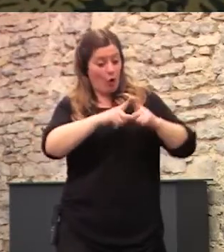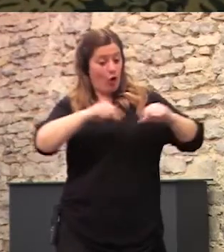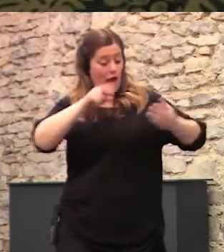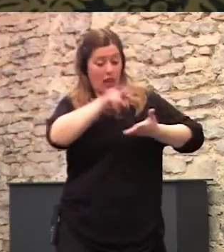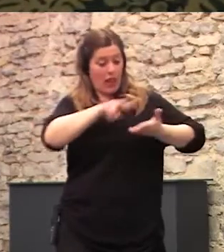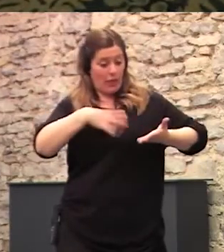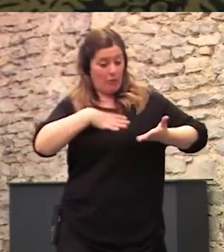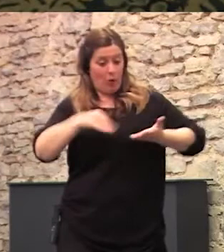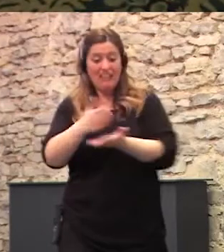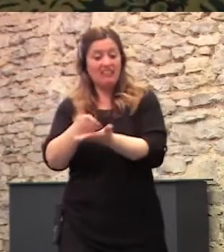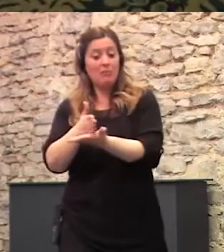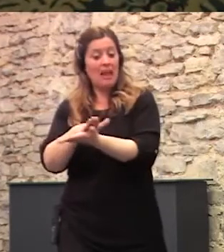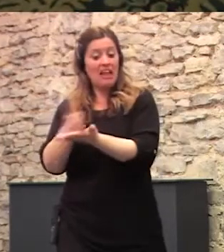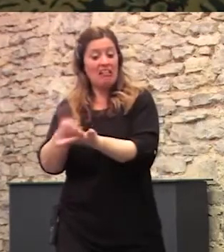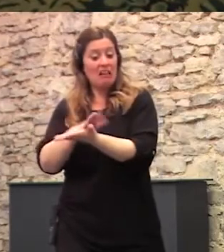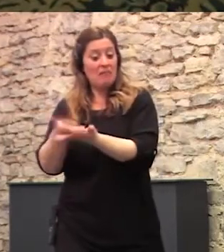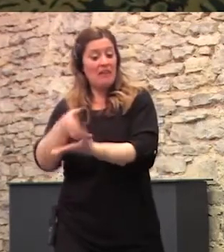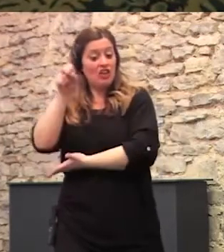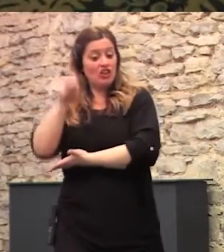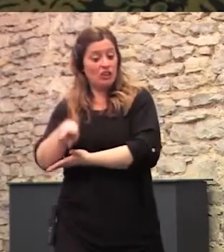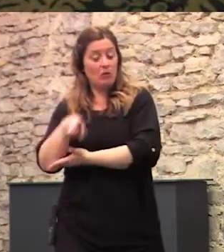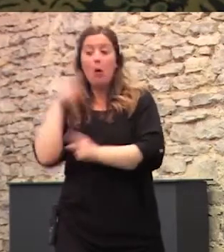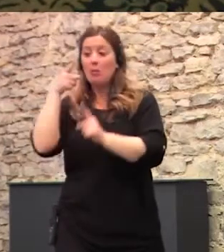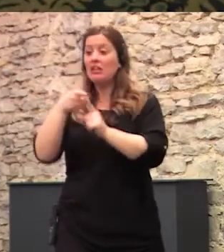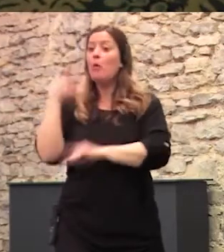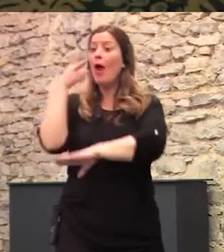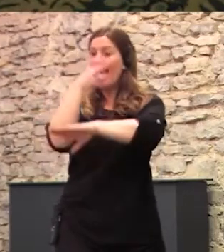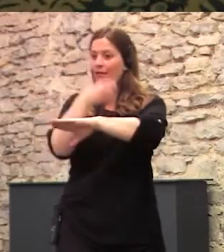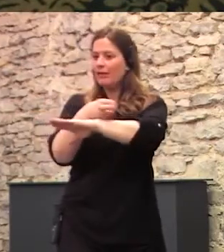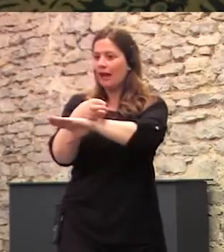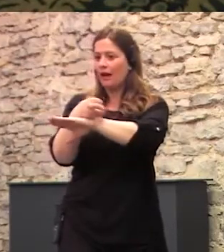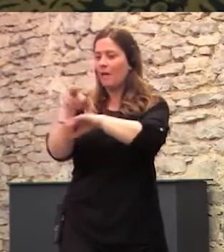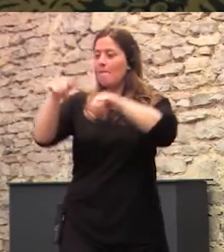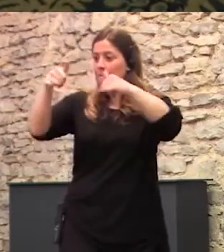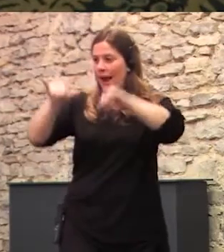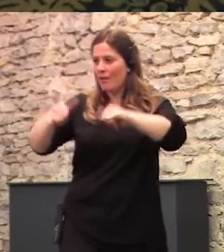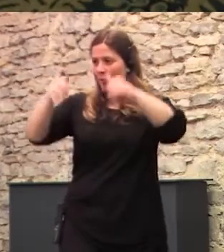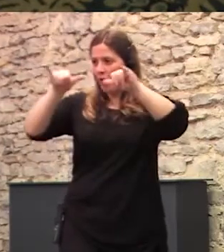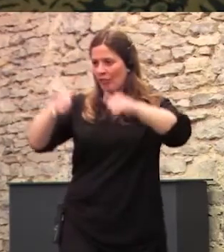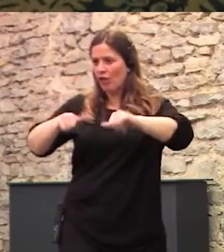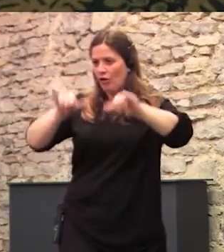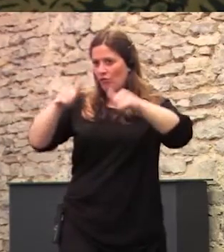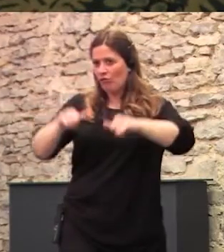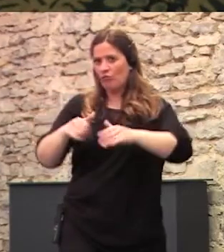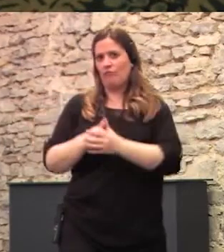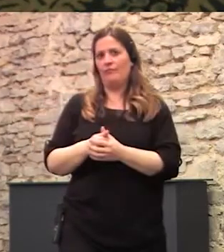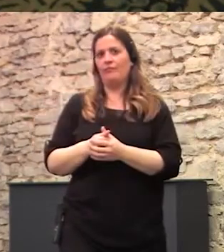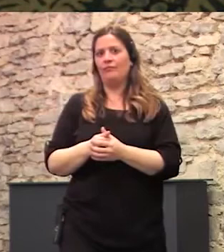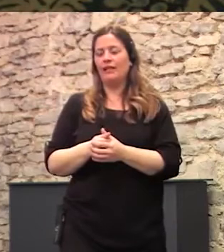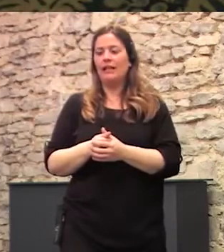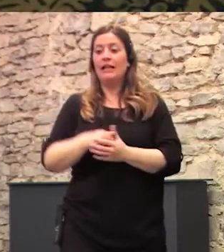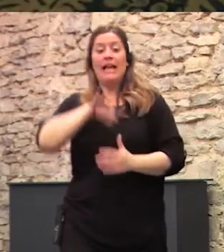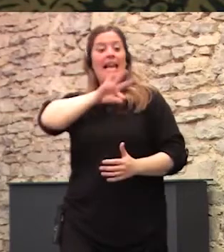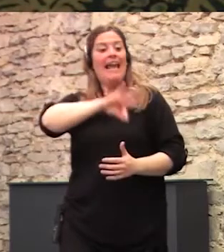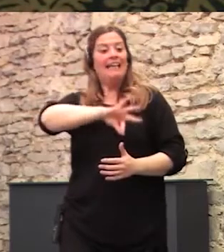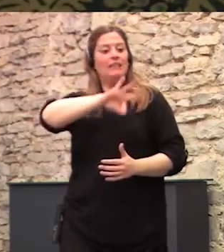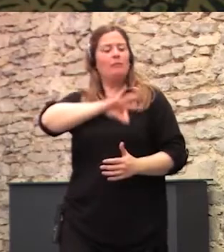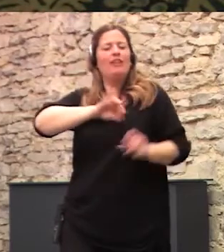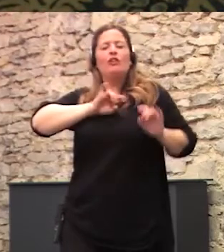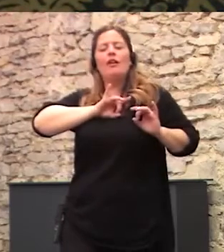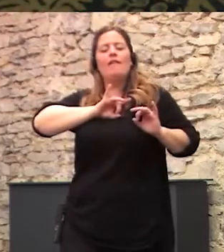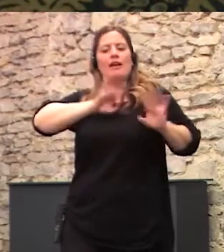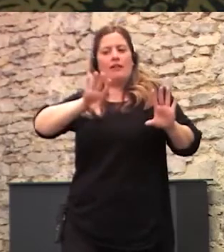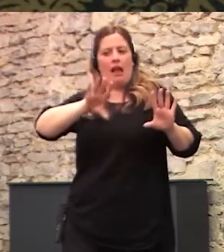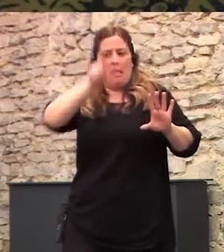serie de intermediarios, para evitar precisamente las manipulaciones. El espíritu de emancipación del ser humano y de la